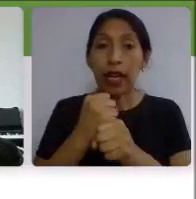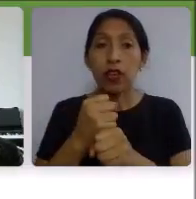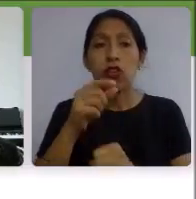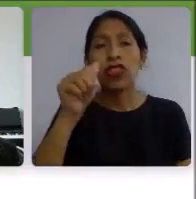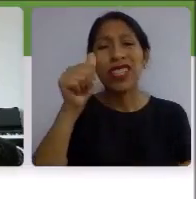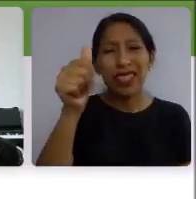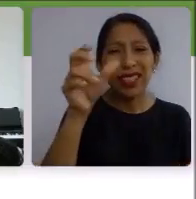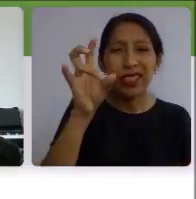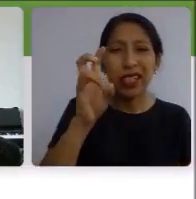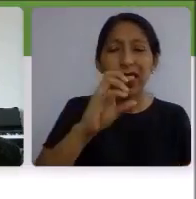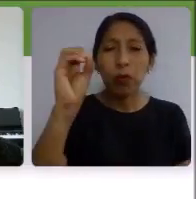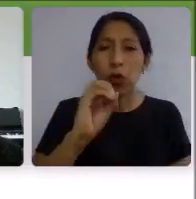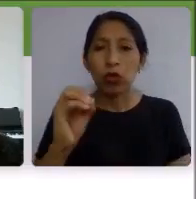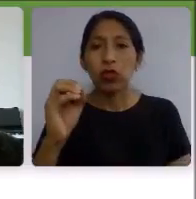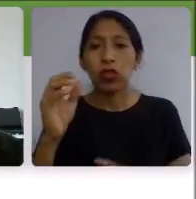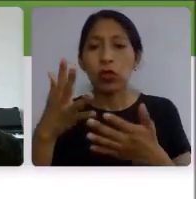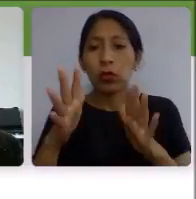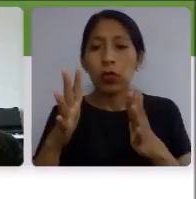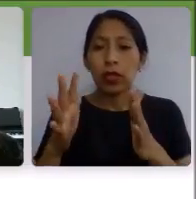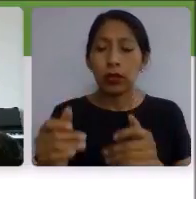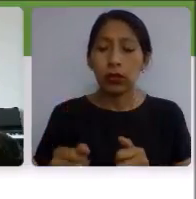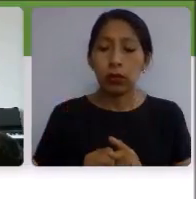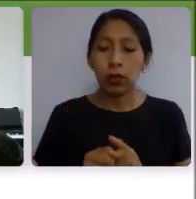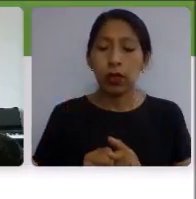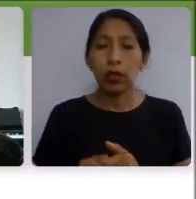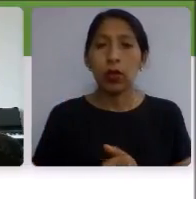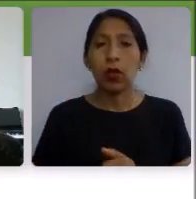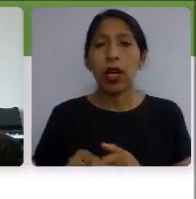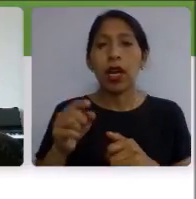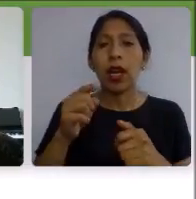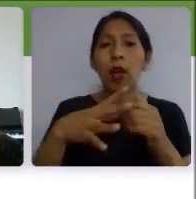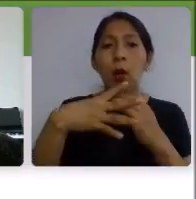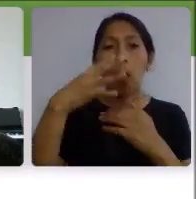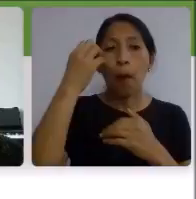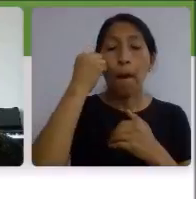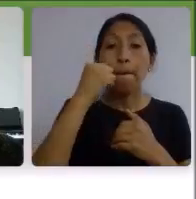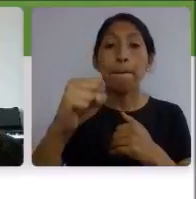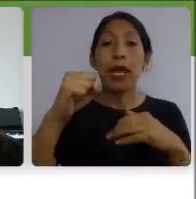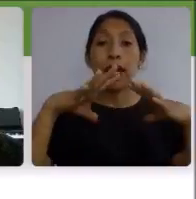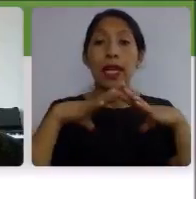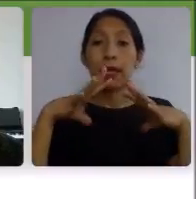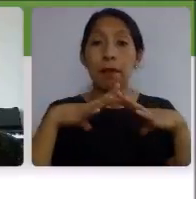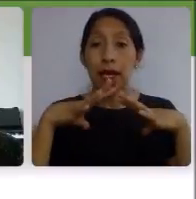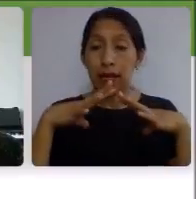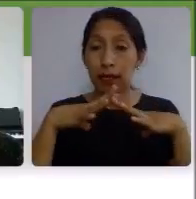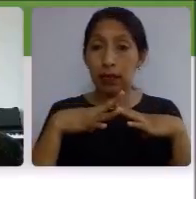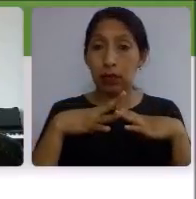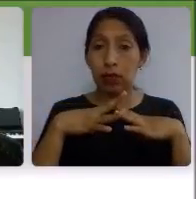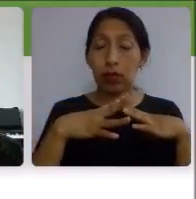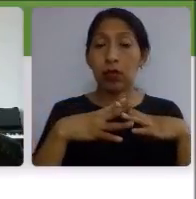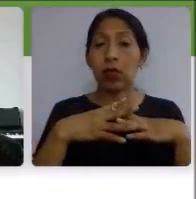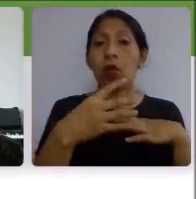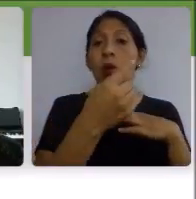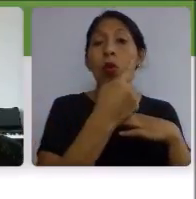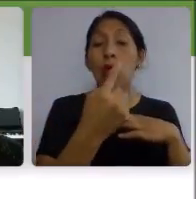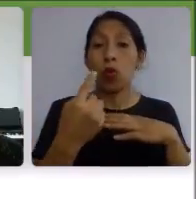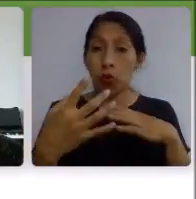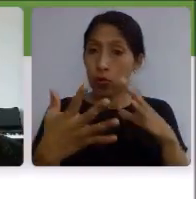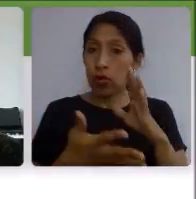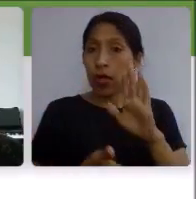77% de viajeros ingleses había realizado por lo menos un viaje de vacaciones. Es decir,